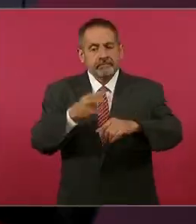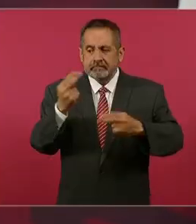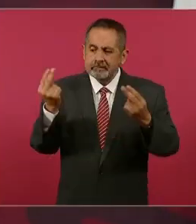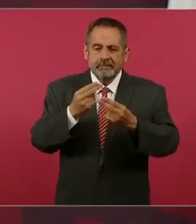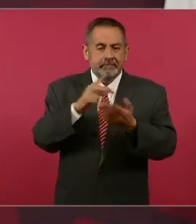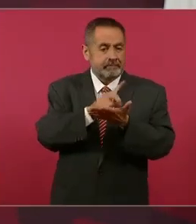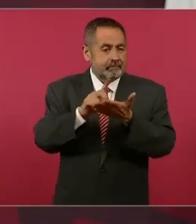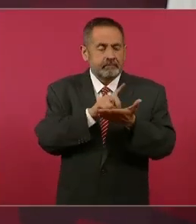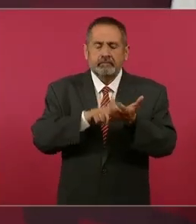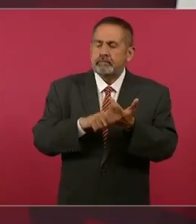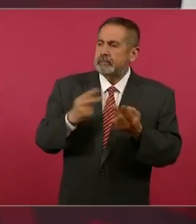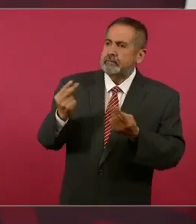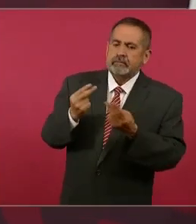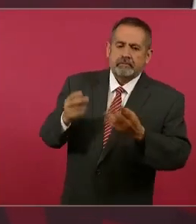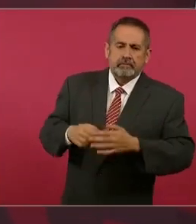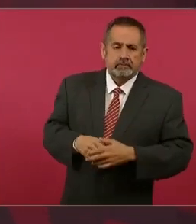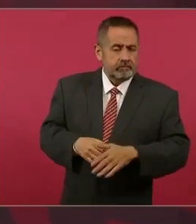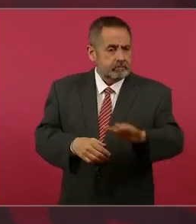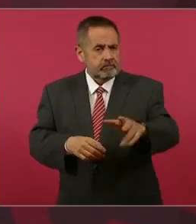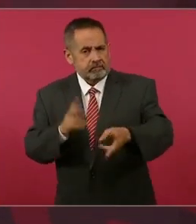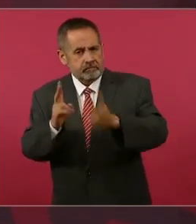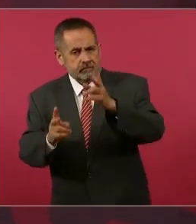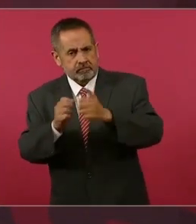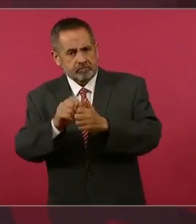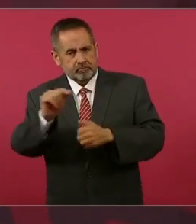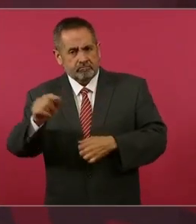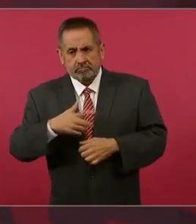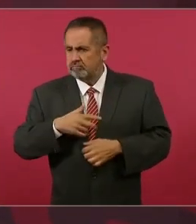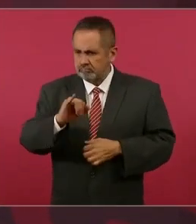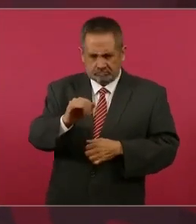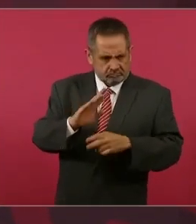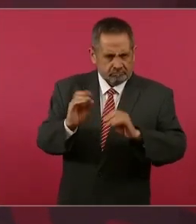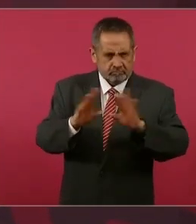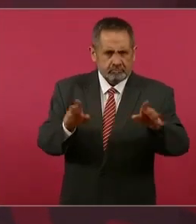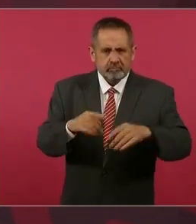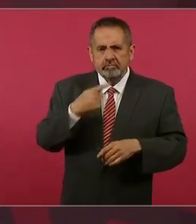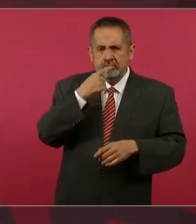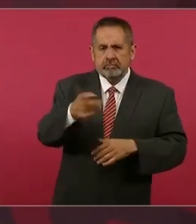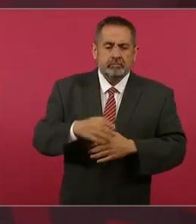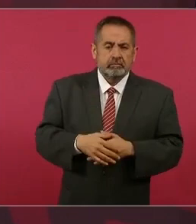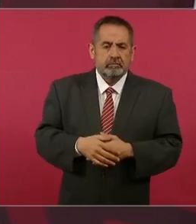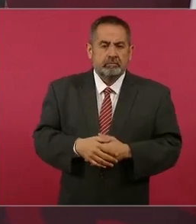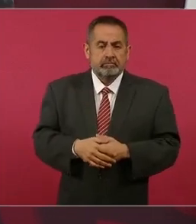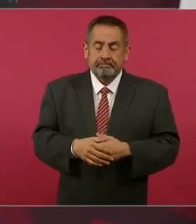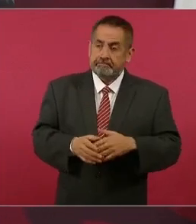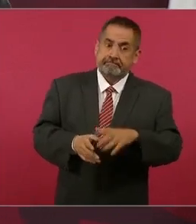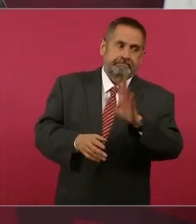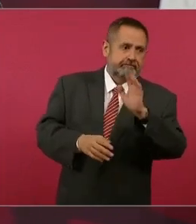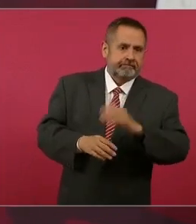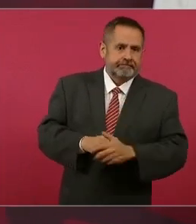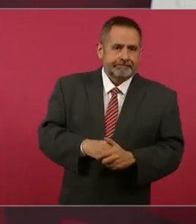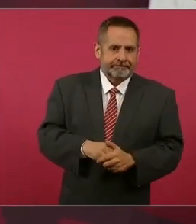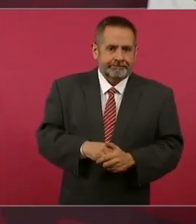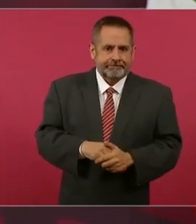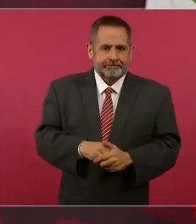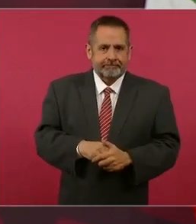necesitan la droga? ¿Habló de eso con los funcionarios? Para ser feliz, claro. ¿Y qué le dijeron? No,